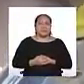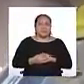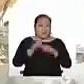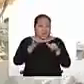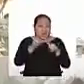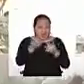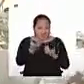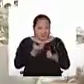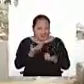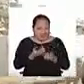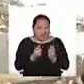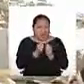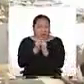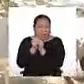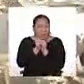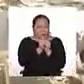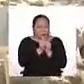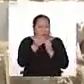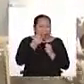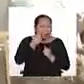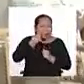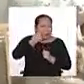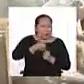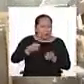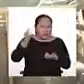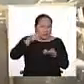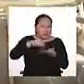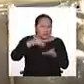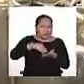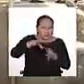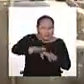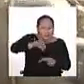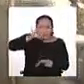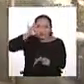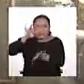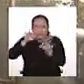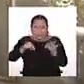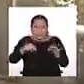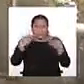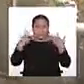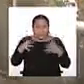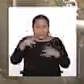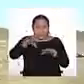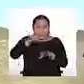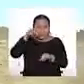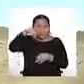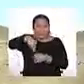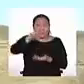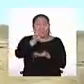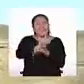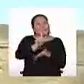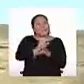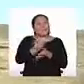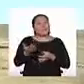Quédate con nosotros y acompáñame a conocer el más grande hallazgo encontrado recientemente en Lima.